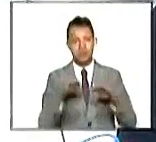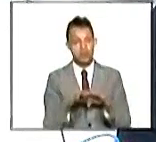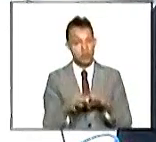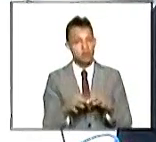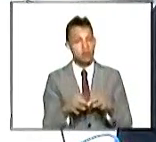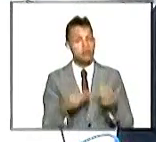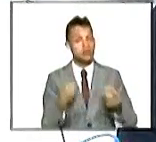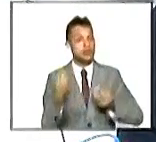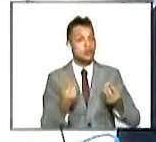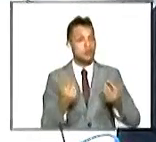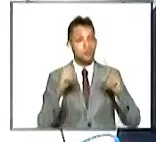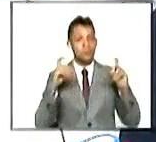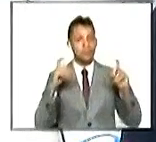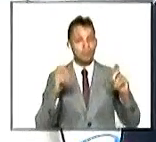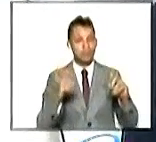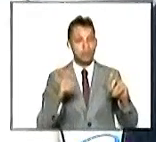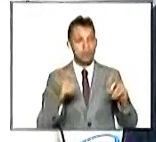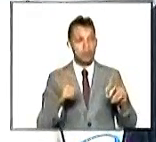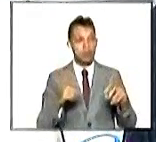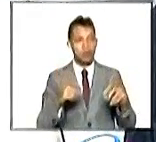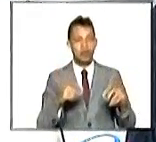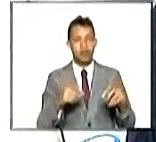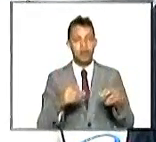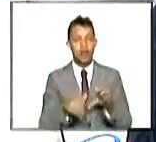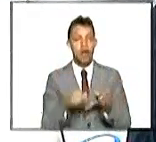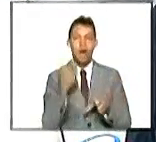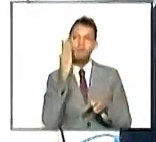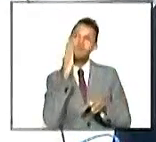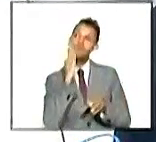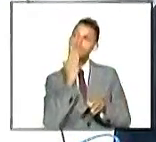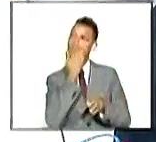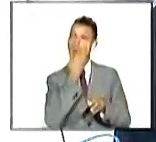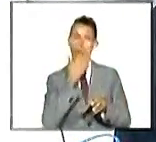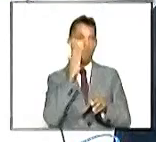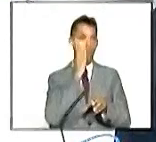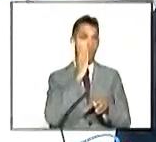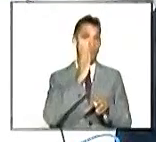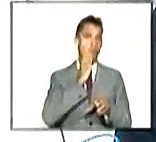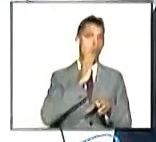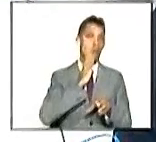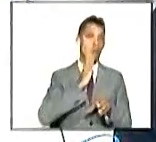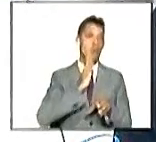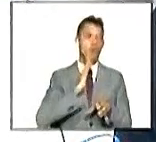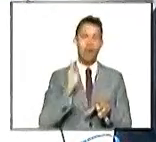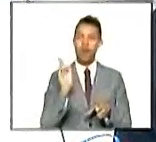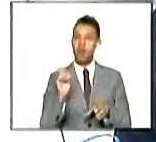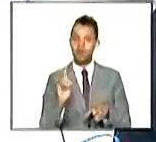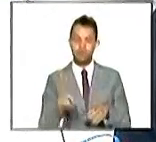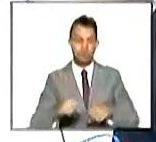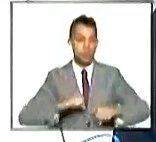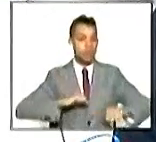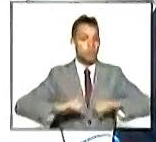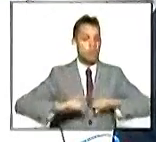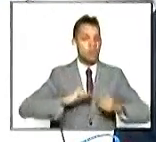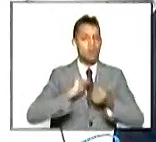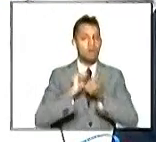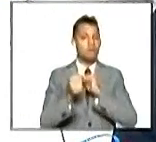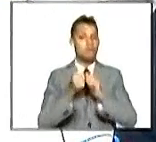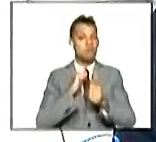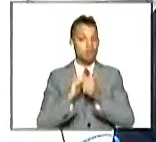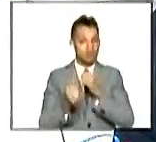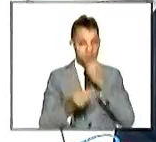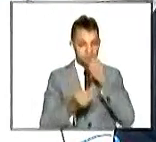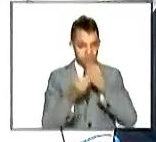si el tema del envejecimiento no es de cremitas, no. El tema de envejecimiento es de deporte, de buena alimentación,